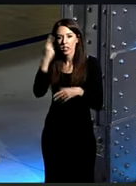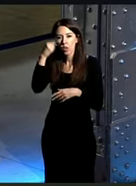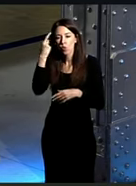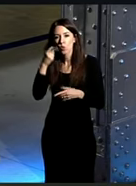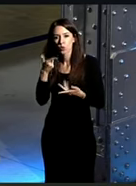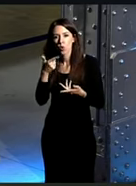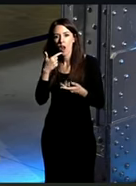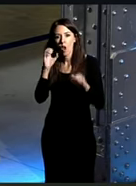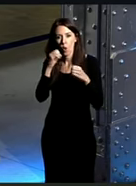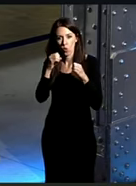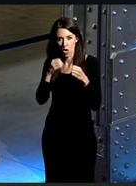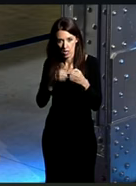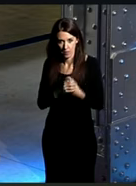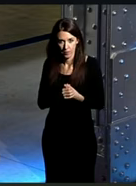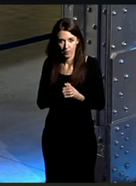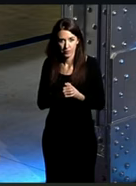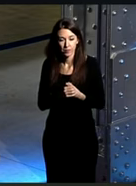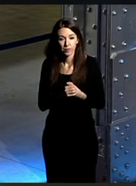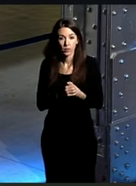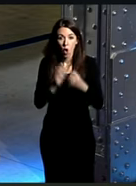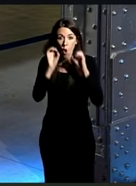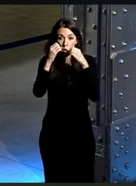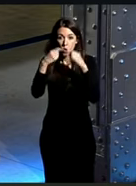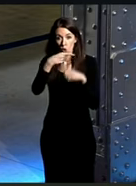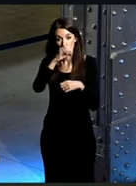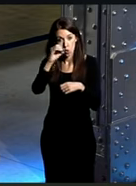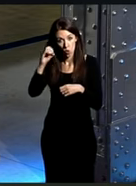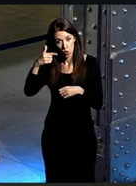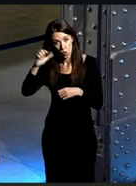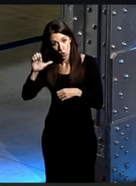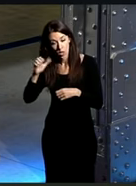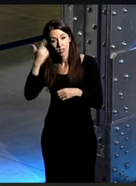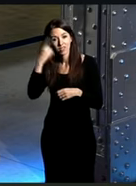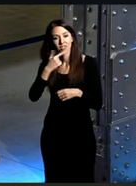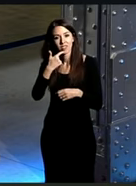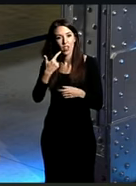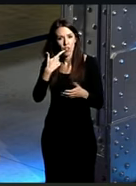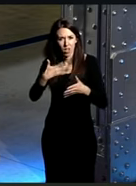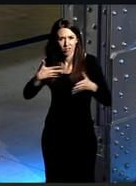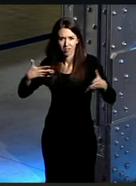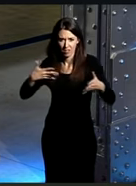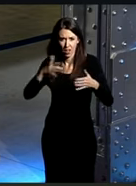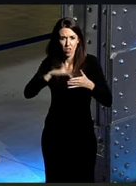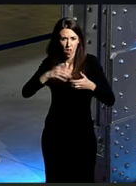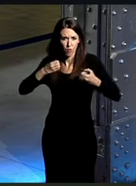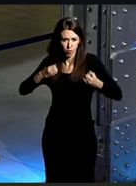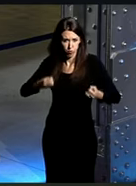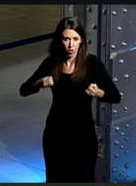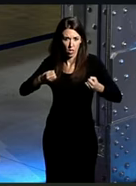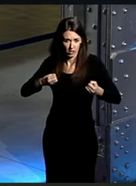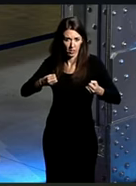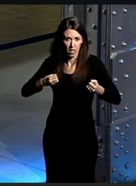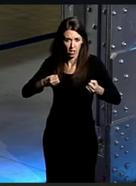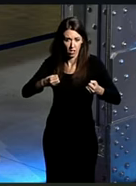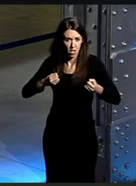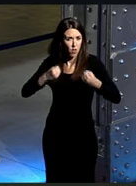cultural de Google. Google, como decía bien León Gieco, es un monstruo grande que pisa fuerte. Es el que pisa